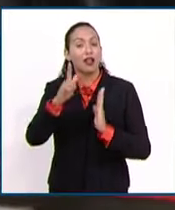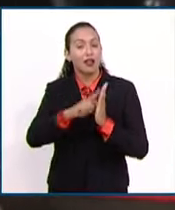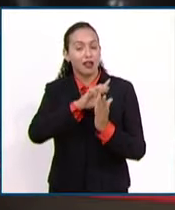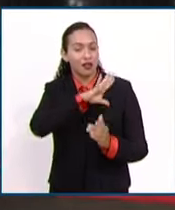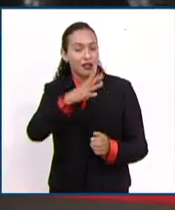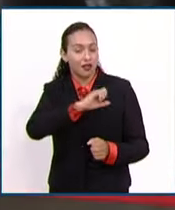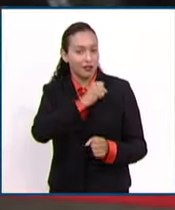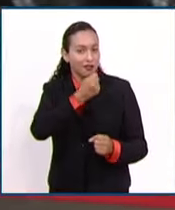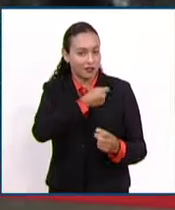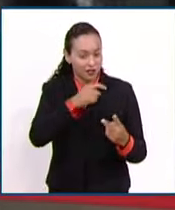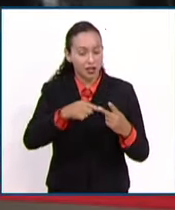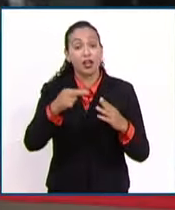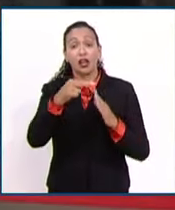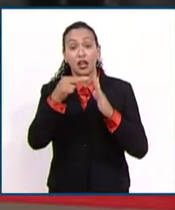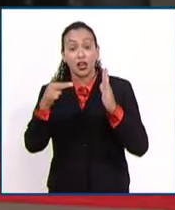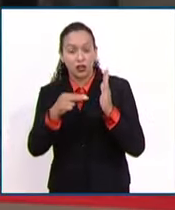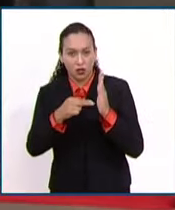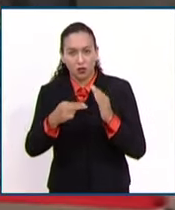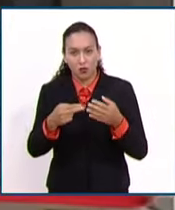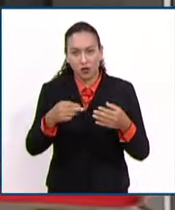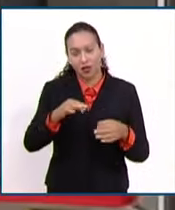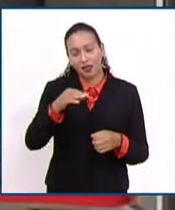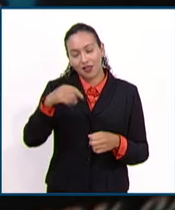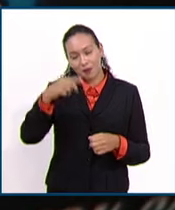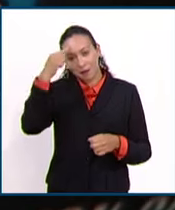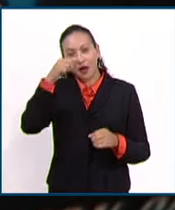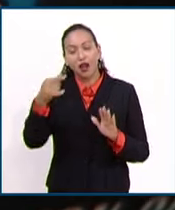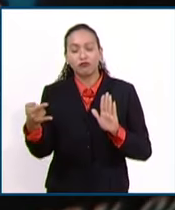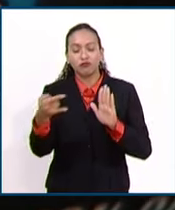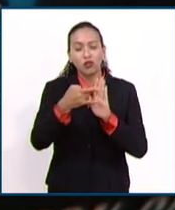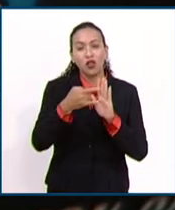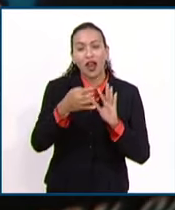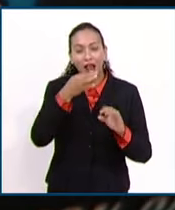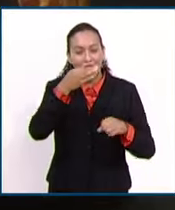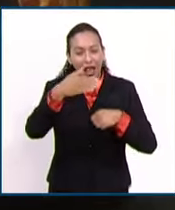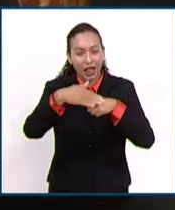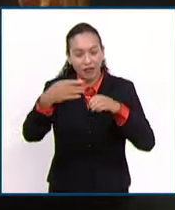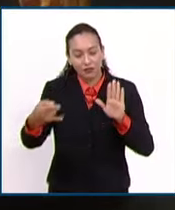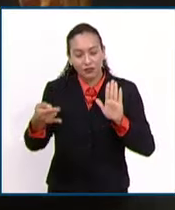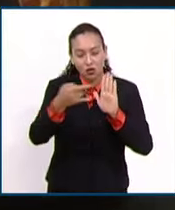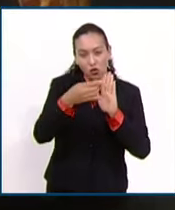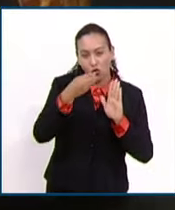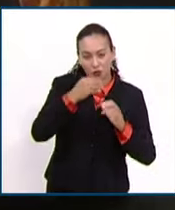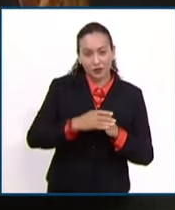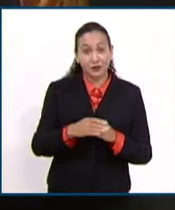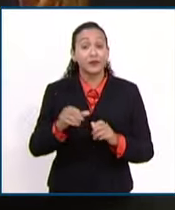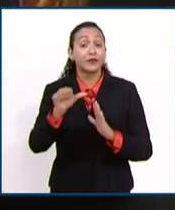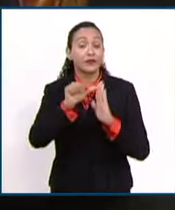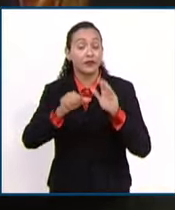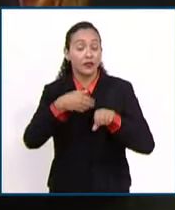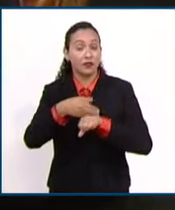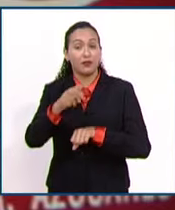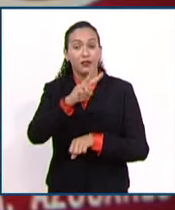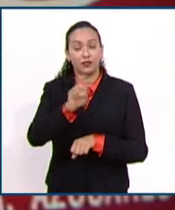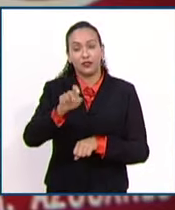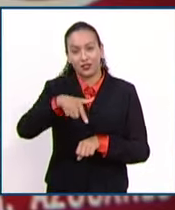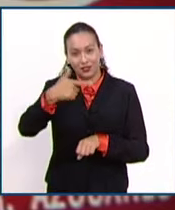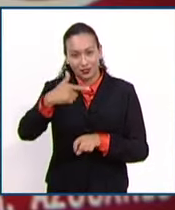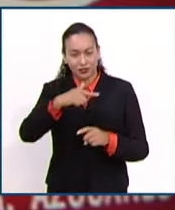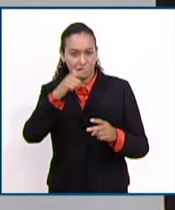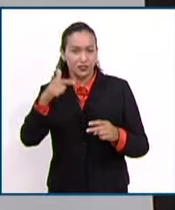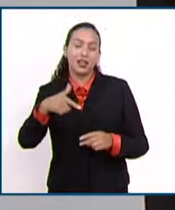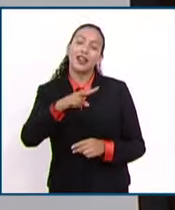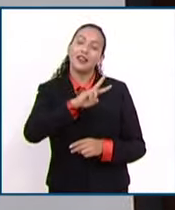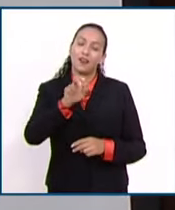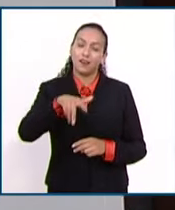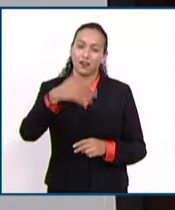la norma oficial mexicana sobre el etiquetado frontal de advertencia. De acuerdo con el Pleno, los artículos 212 y 215 de la Ley General